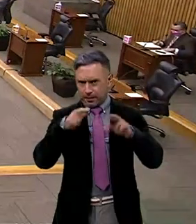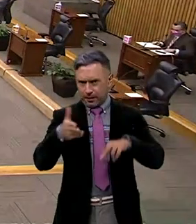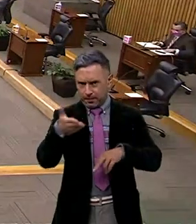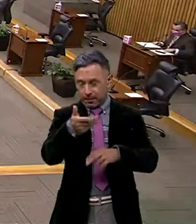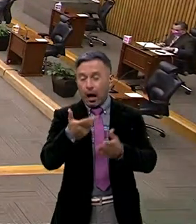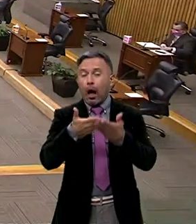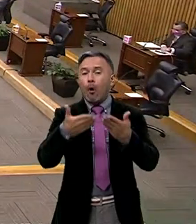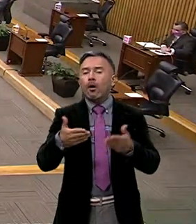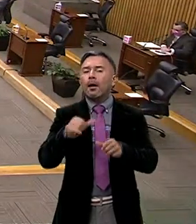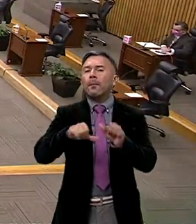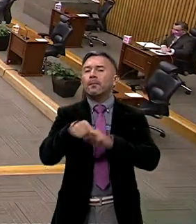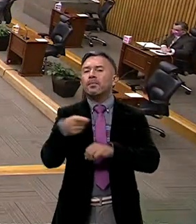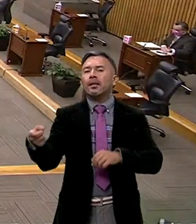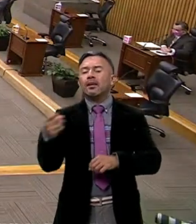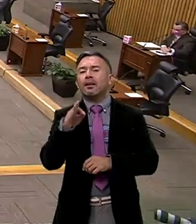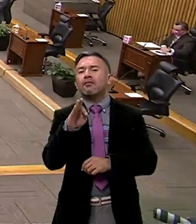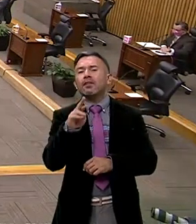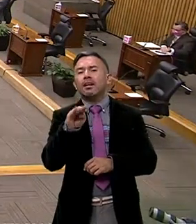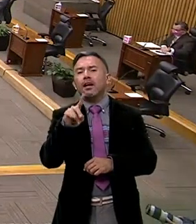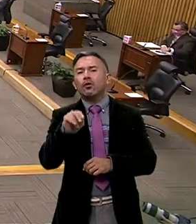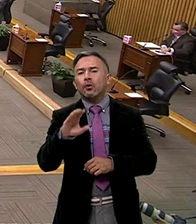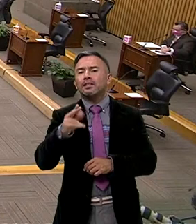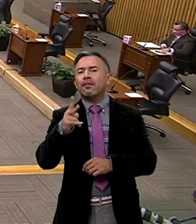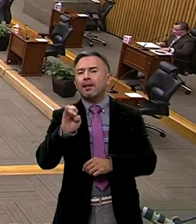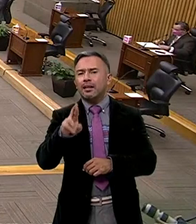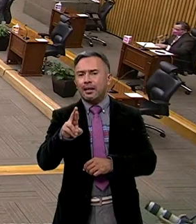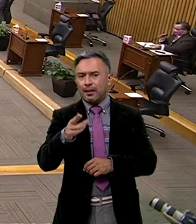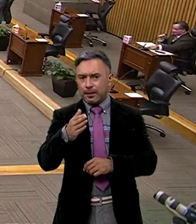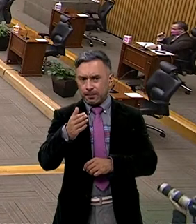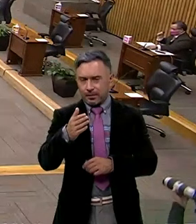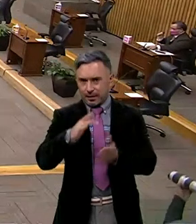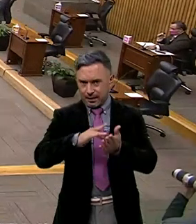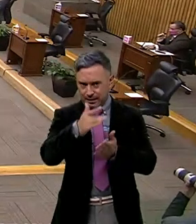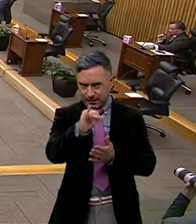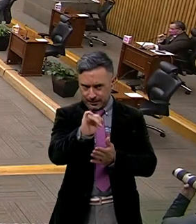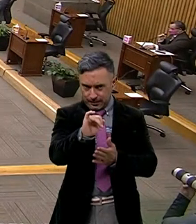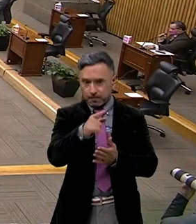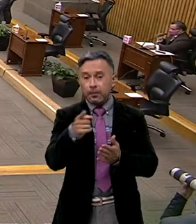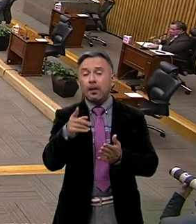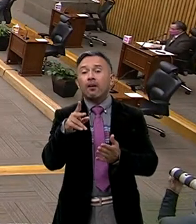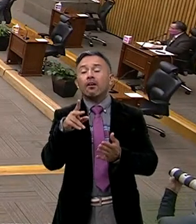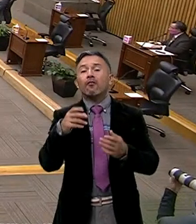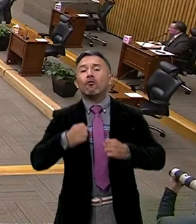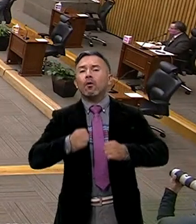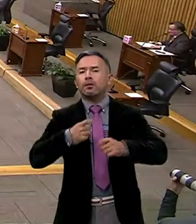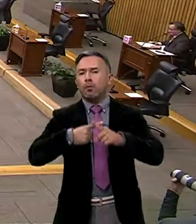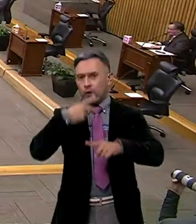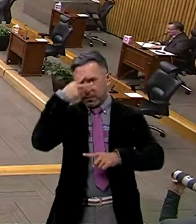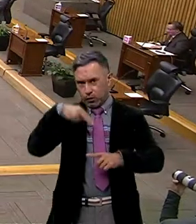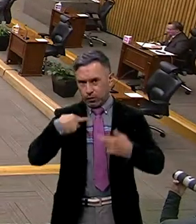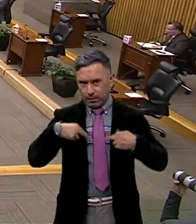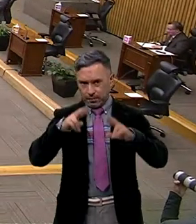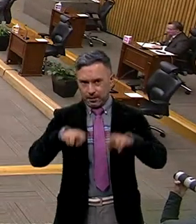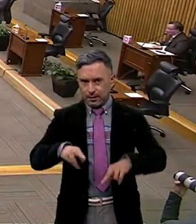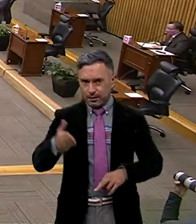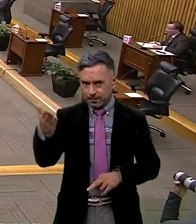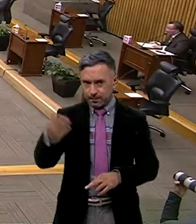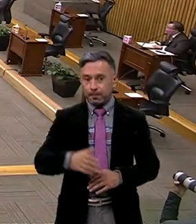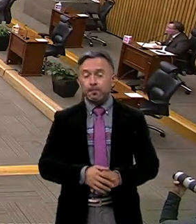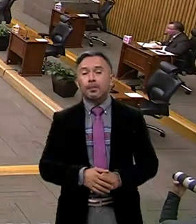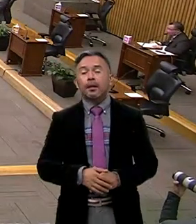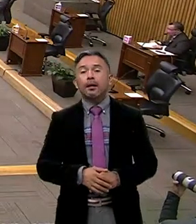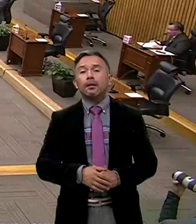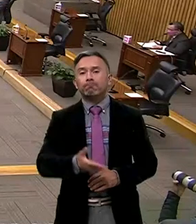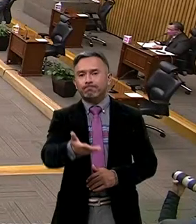chevalier gracias a residentes pero gracias representantes de fuerza por méxico muy amable señor